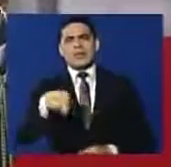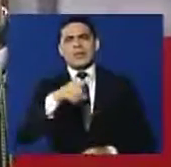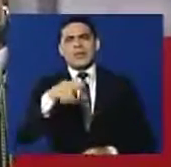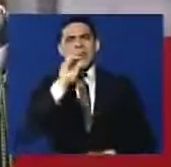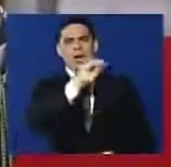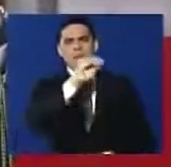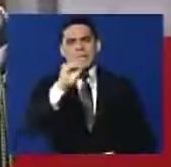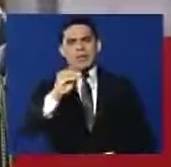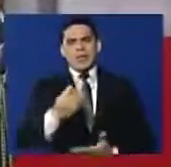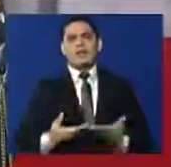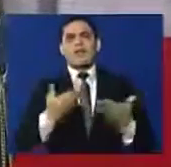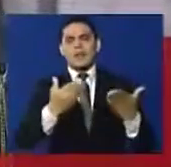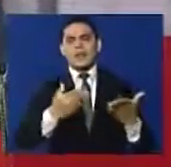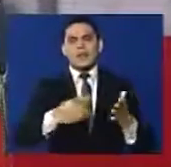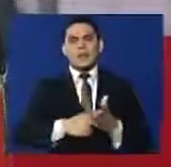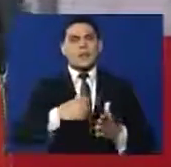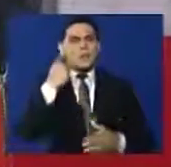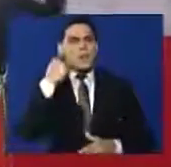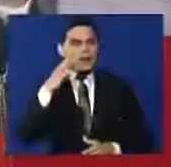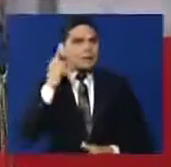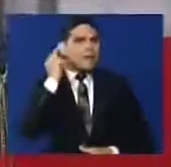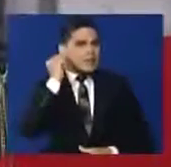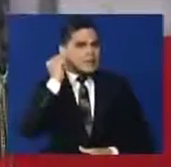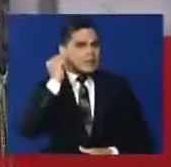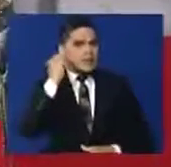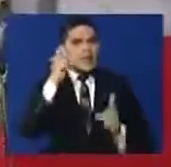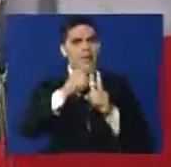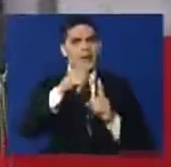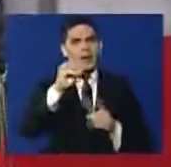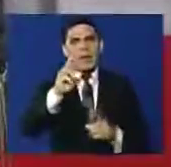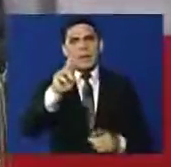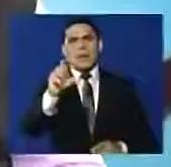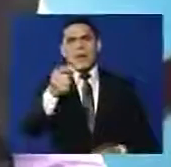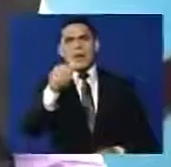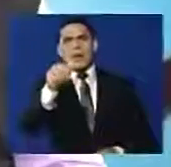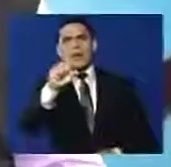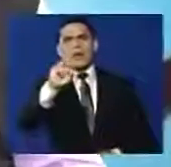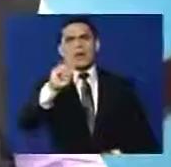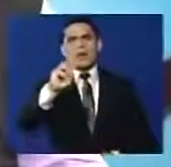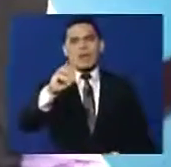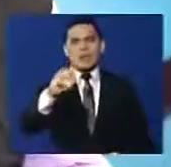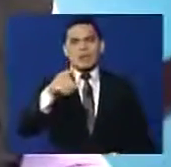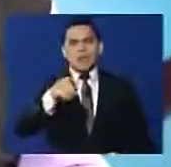que llevaba el monólogo Orgasmo. ¿Piensas tú eso o no? No.